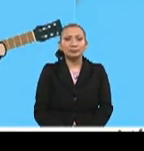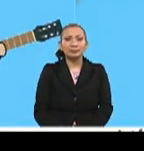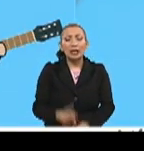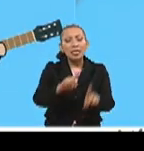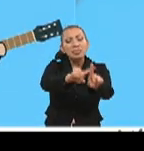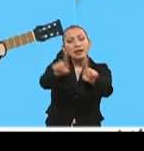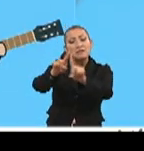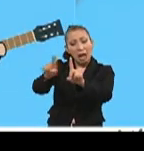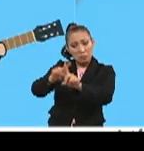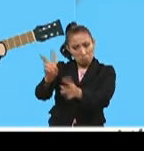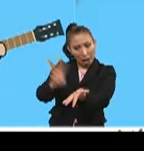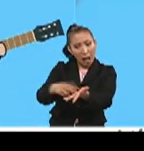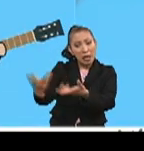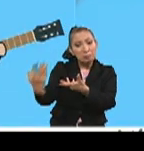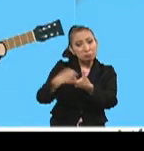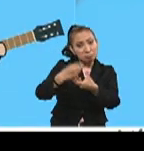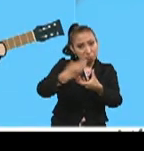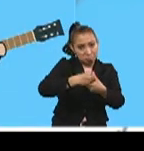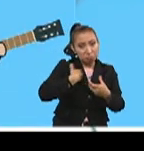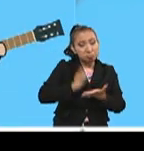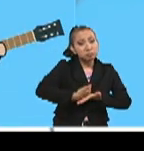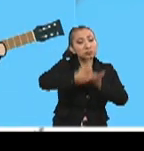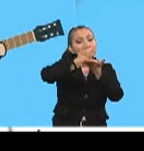Las diferencias nos enriquecen.